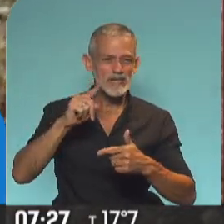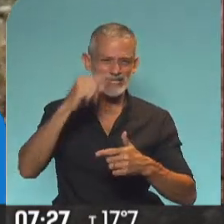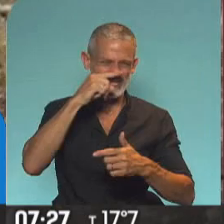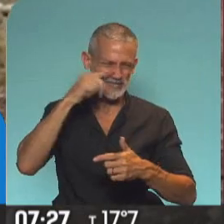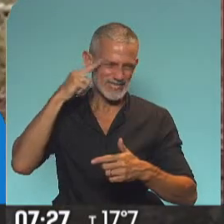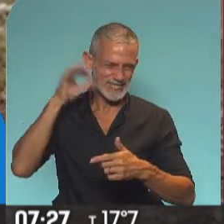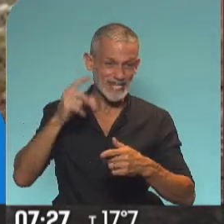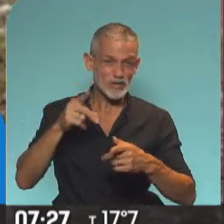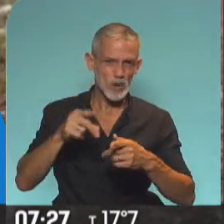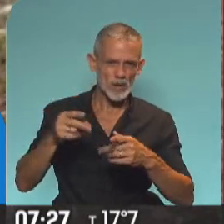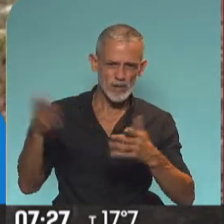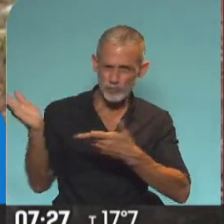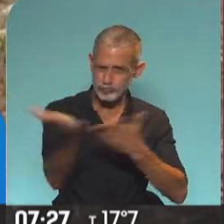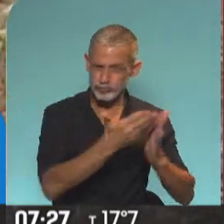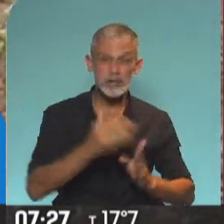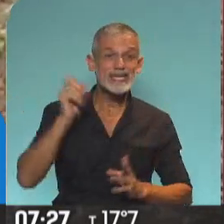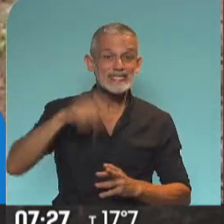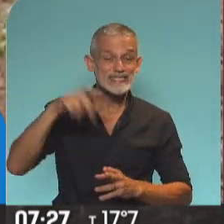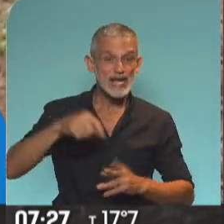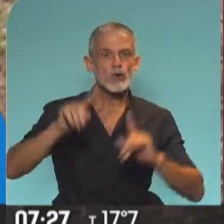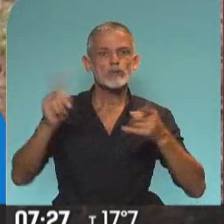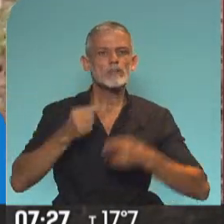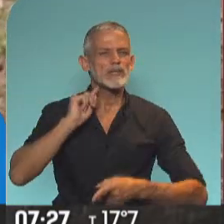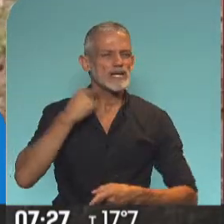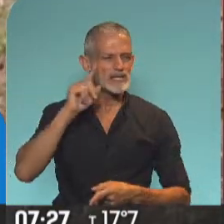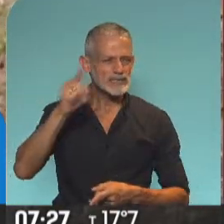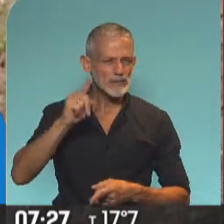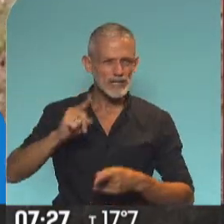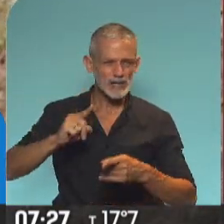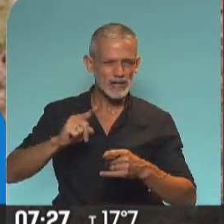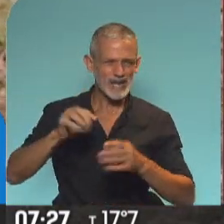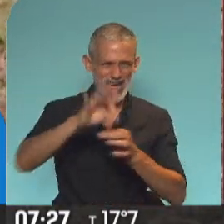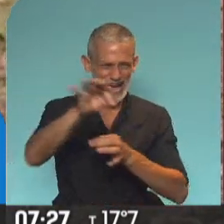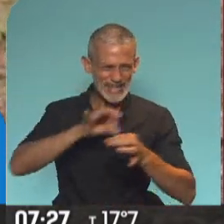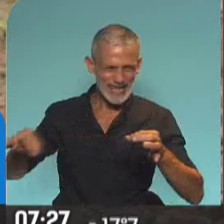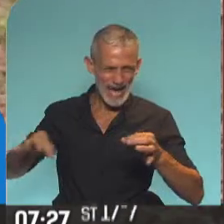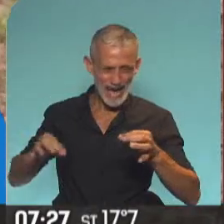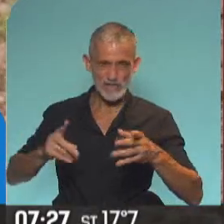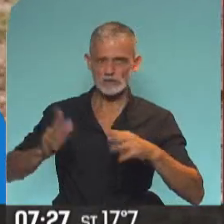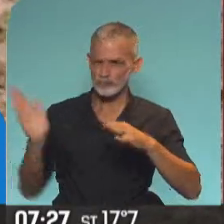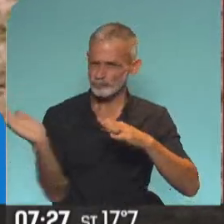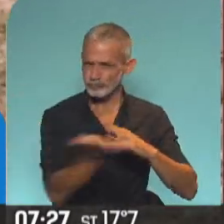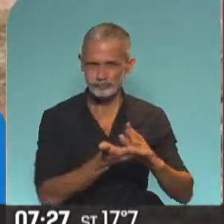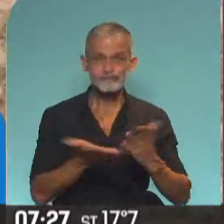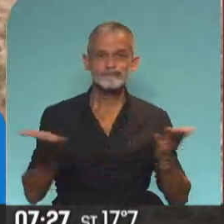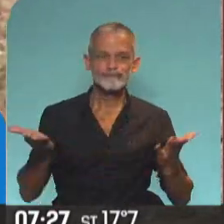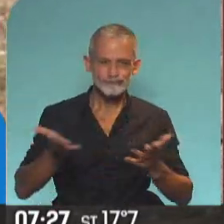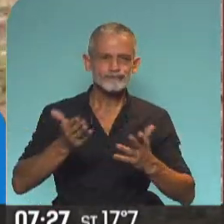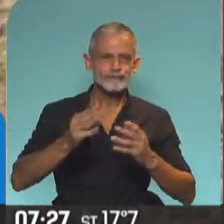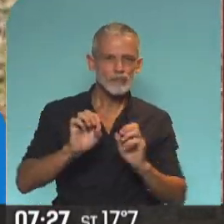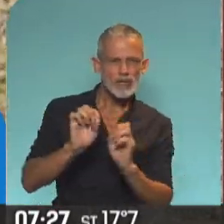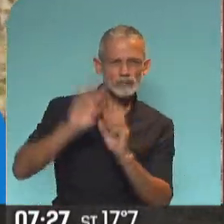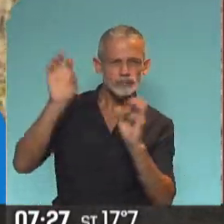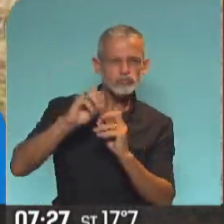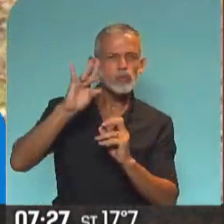17.779 y Chaco otras 13.128 hectáreas. Alrededor de 20 millones de toneladas de dióxido de